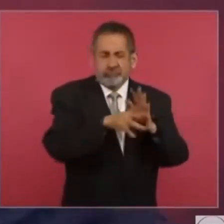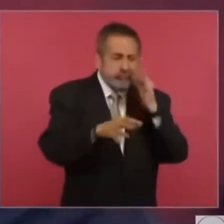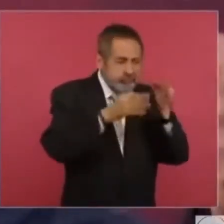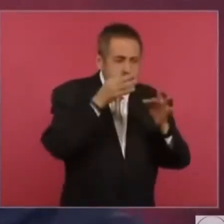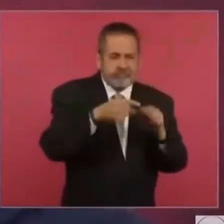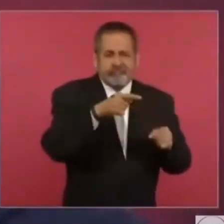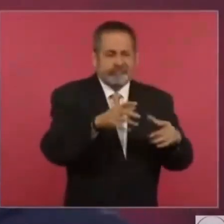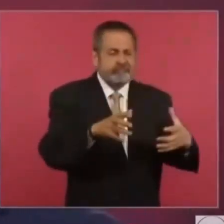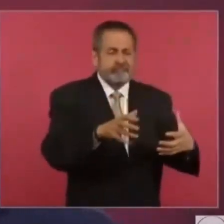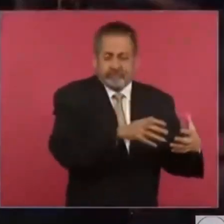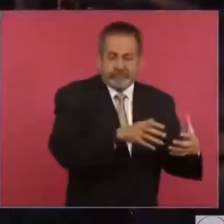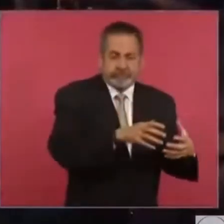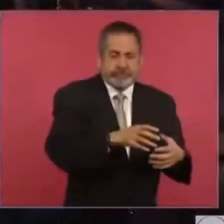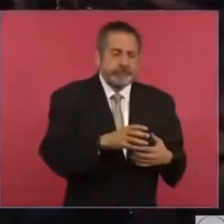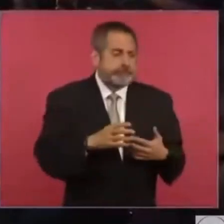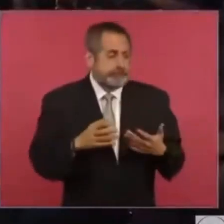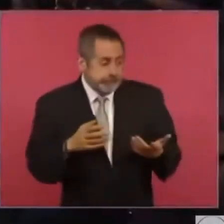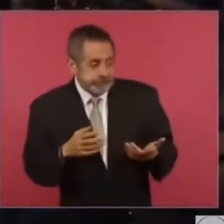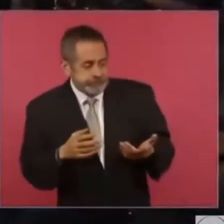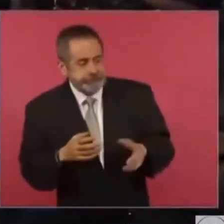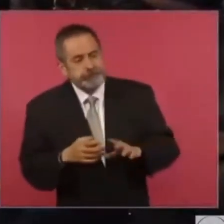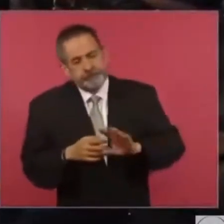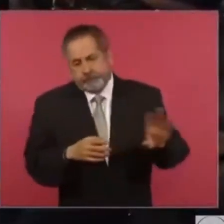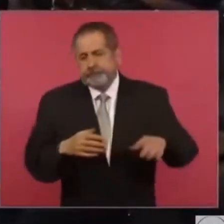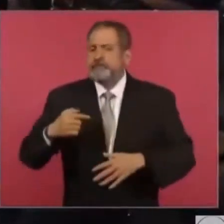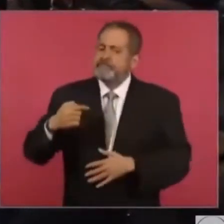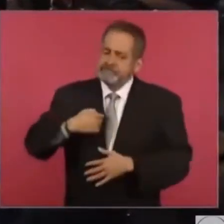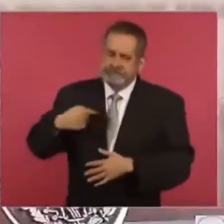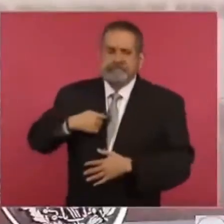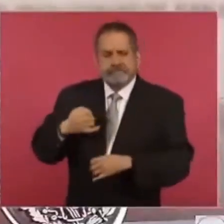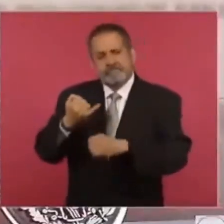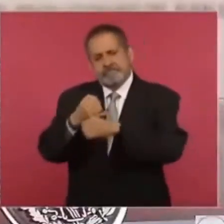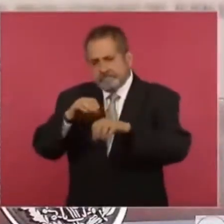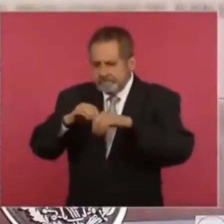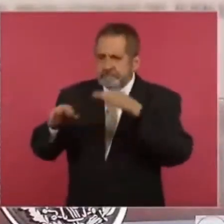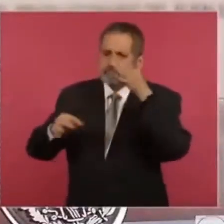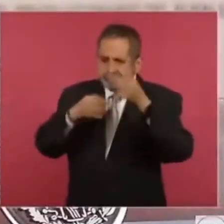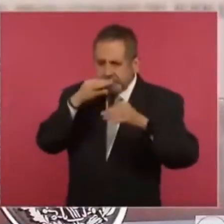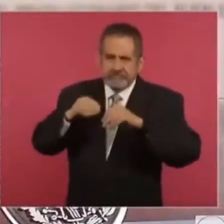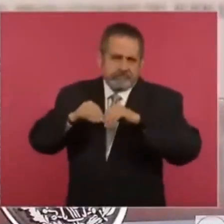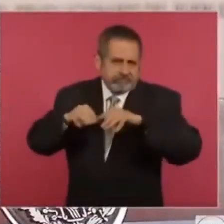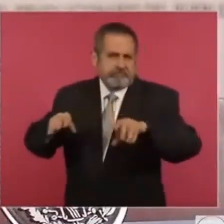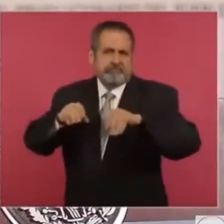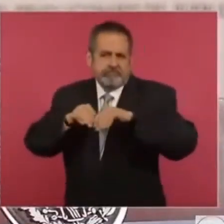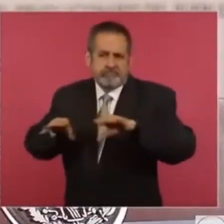Entonces, tengo que estar informando